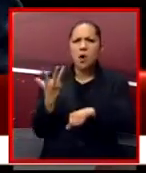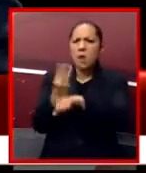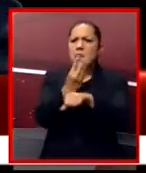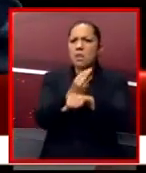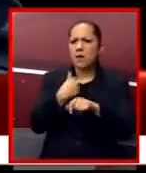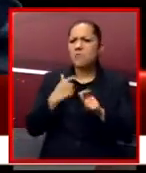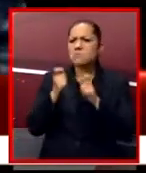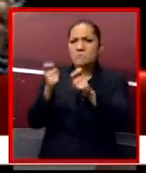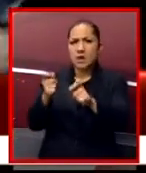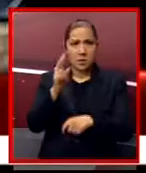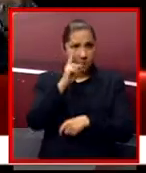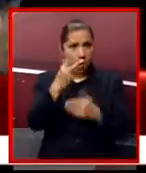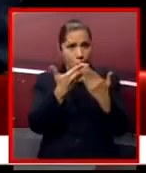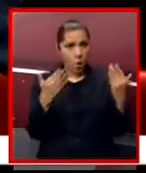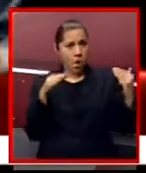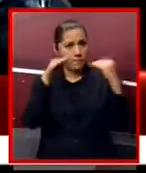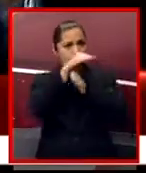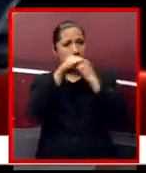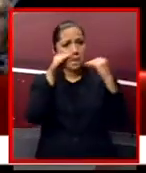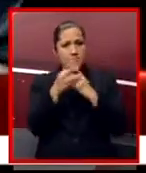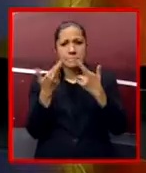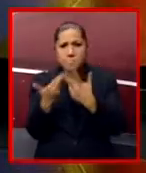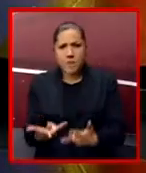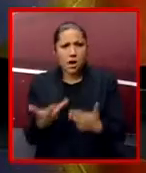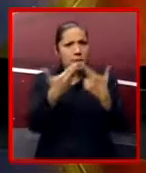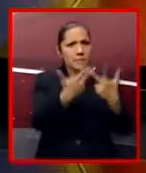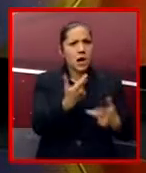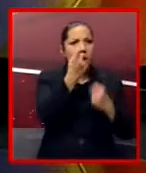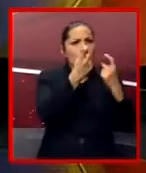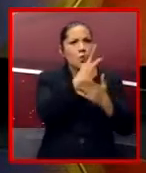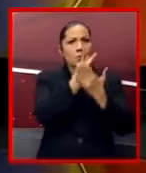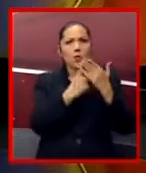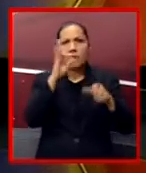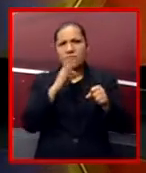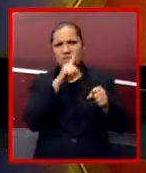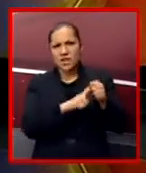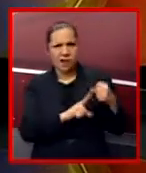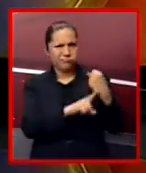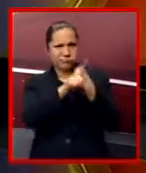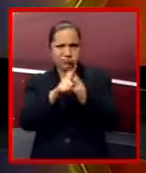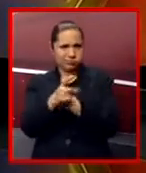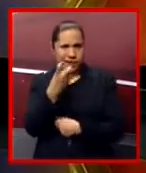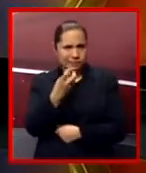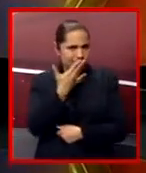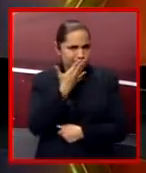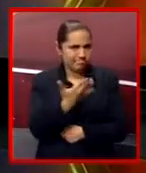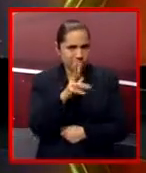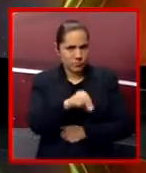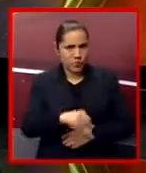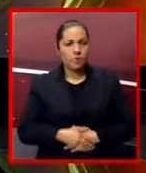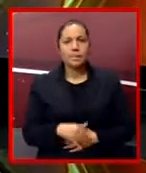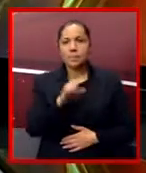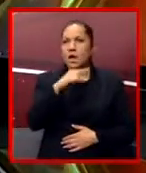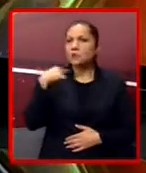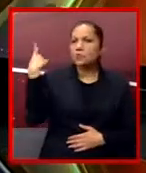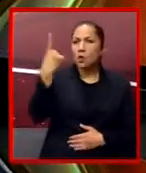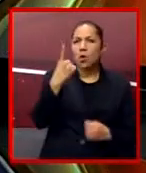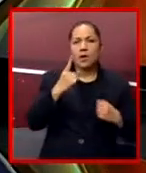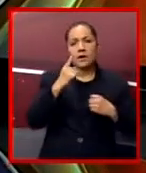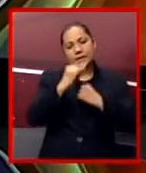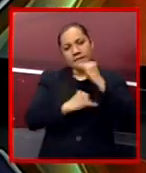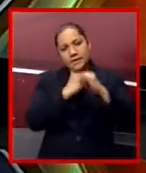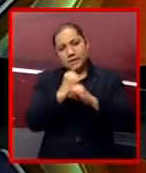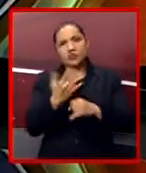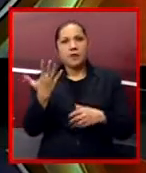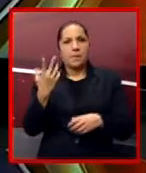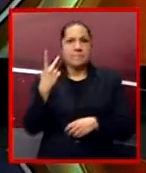que se otorgan en diferentes programas federales. El escenario de incertidumbre internacional, las tensiones económicas y políticas con